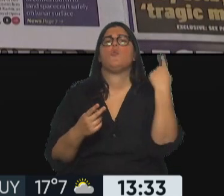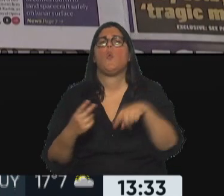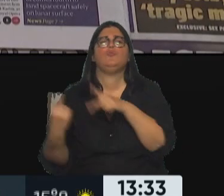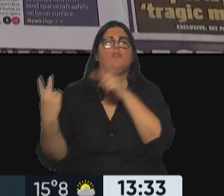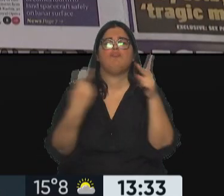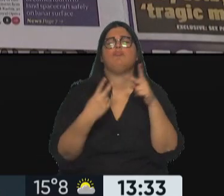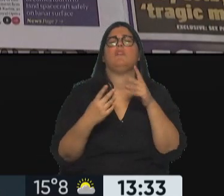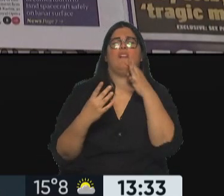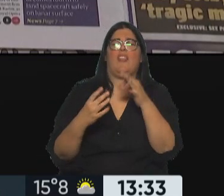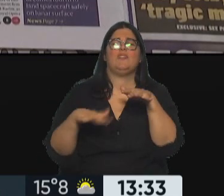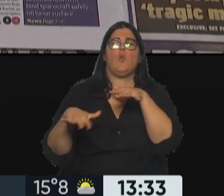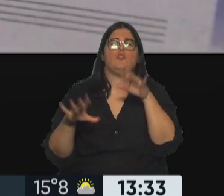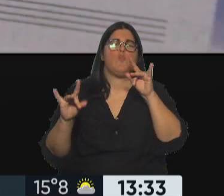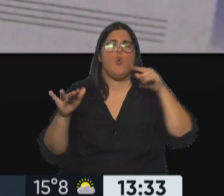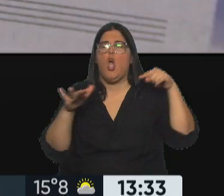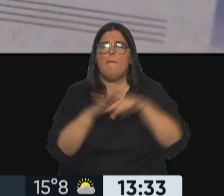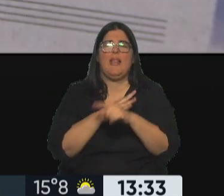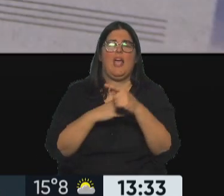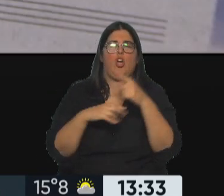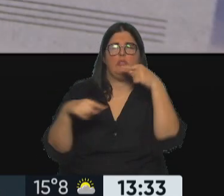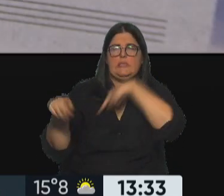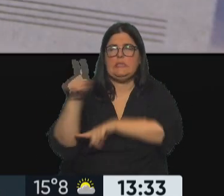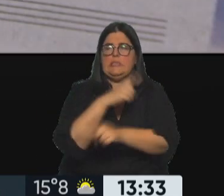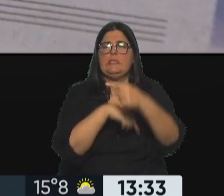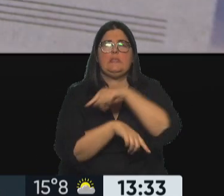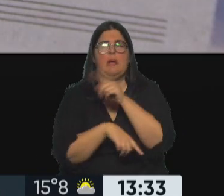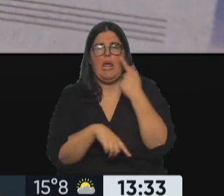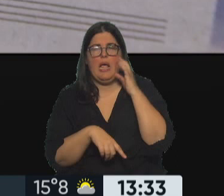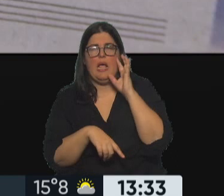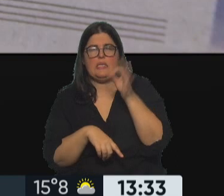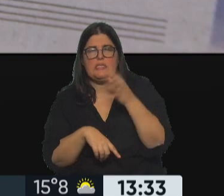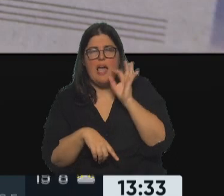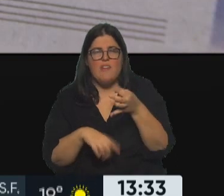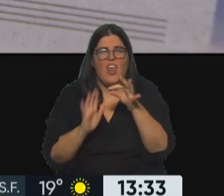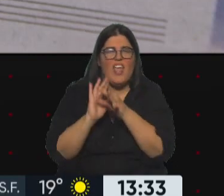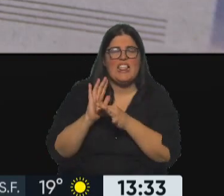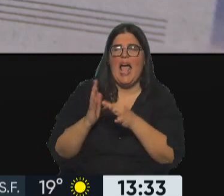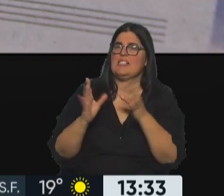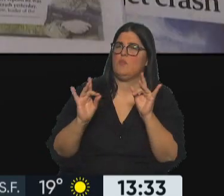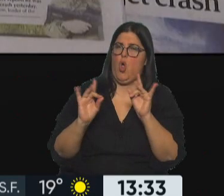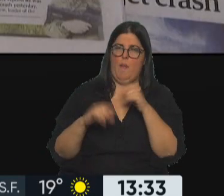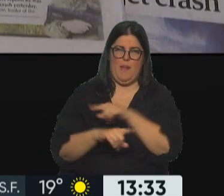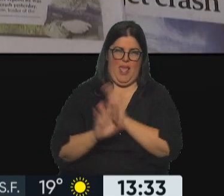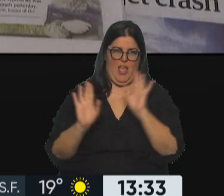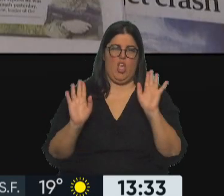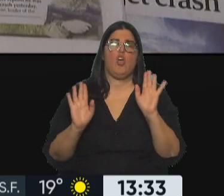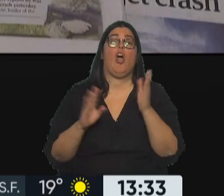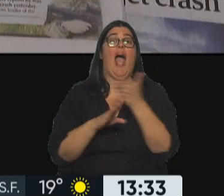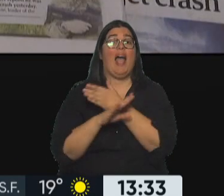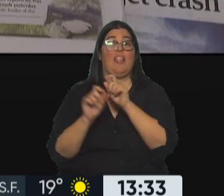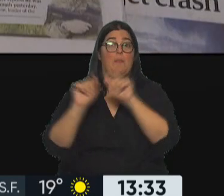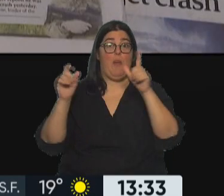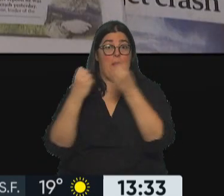muy complejo de descifrar, muy complejo de conocer en sus detalles, y charlábamos también previamente al programa que tal vez